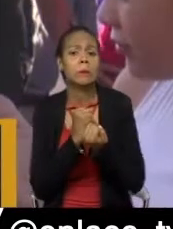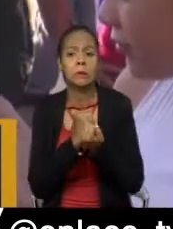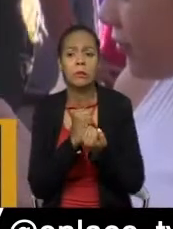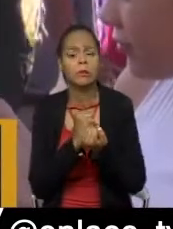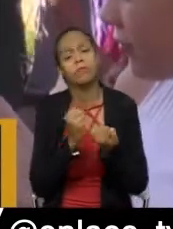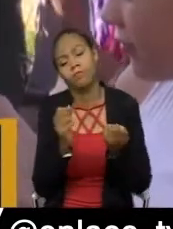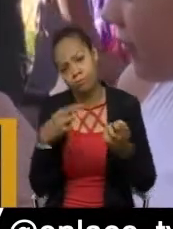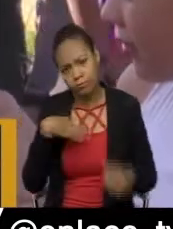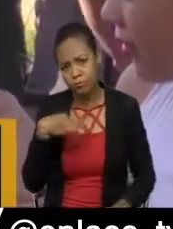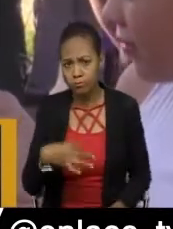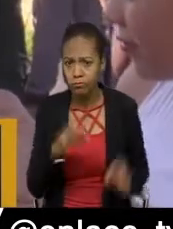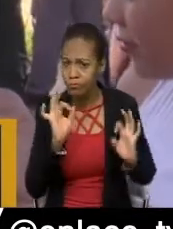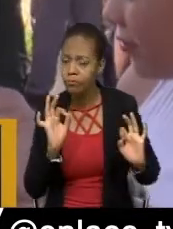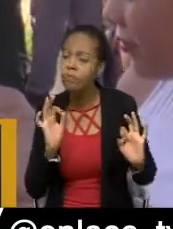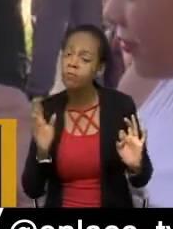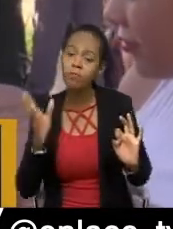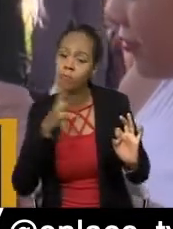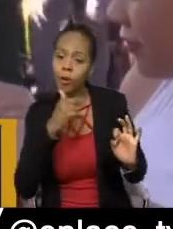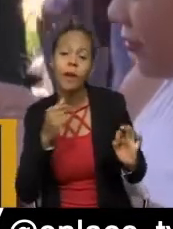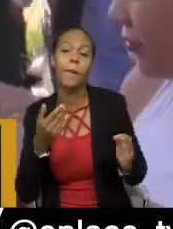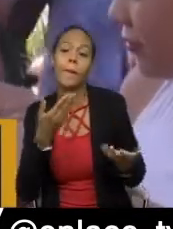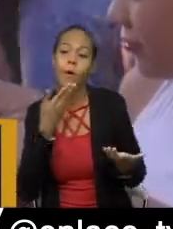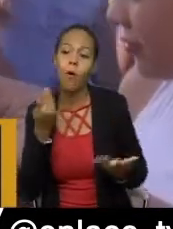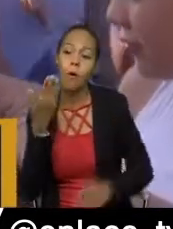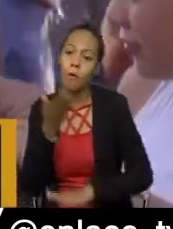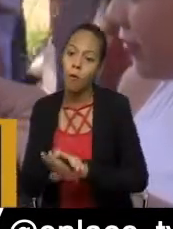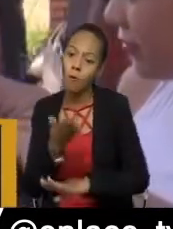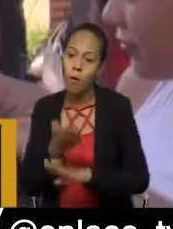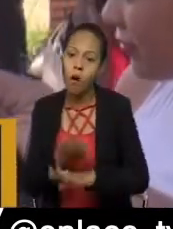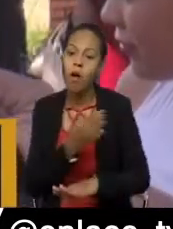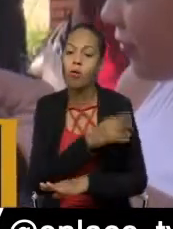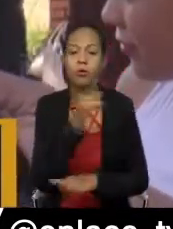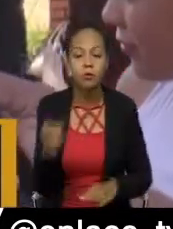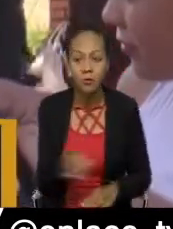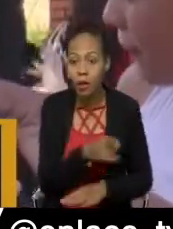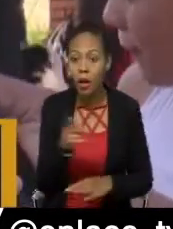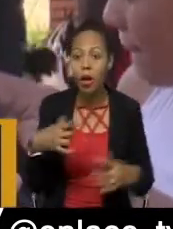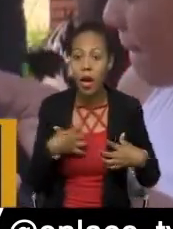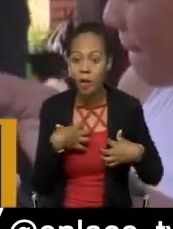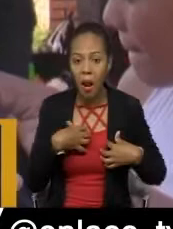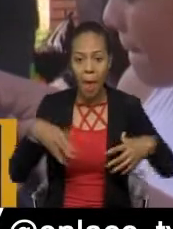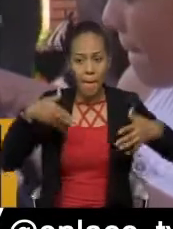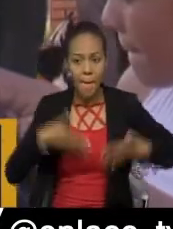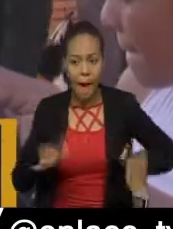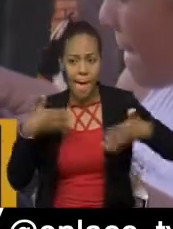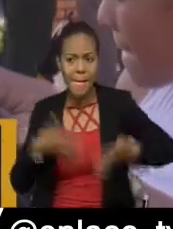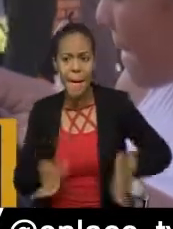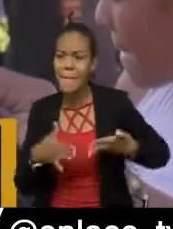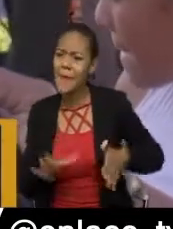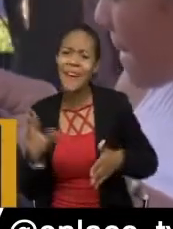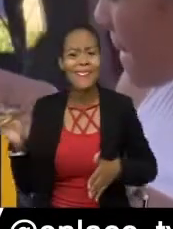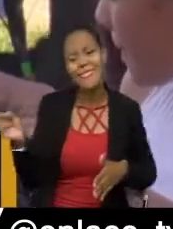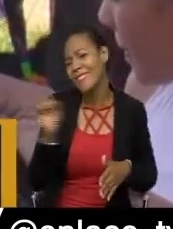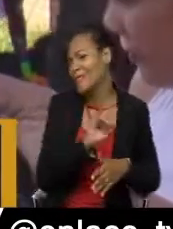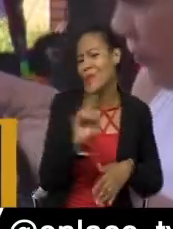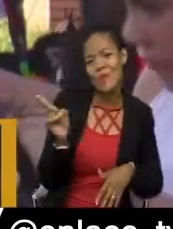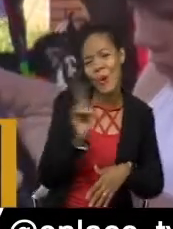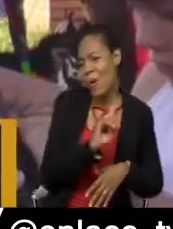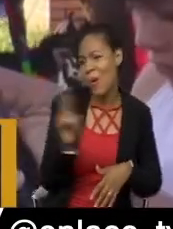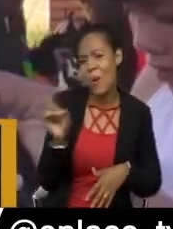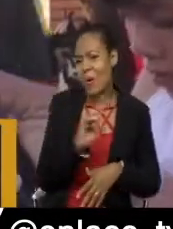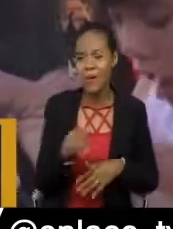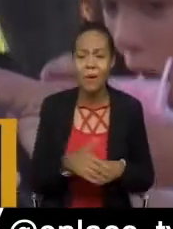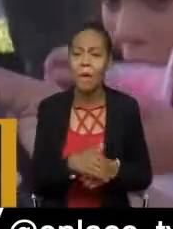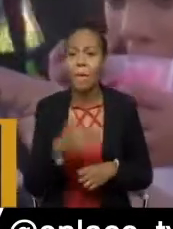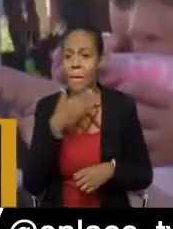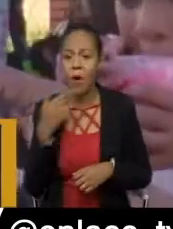condiciones dignas. Entonces la propuesta es esterilizar, incluso hasta un centro de atención primaria